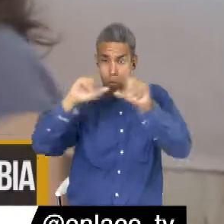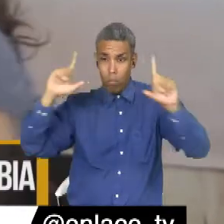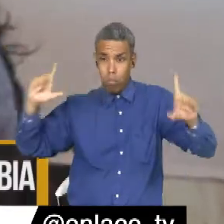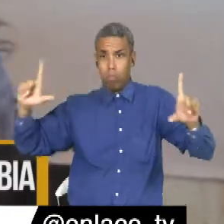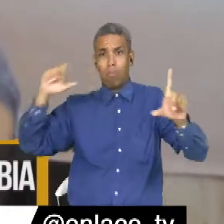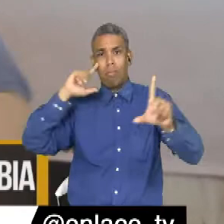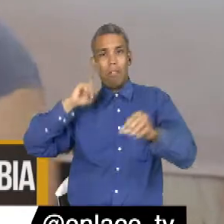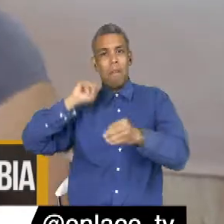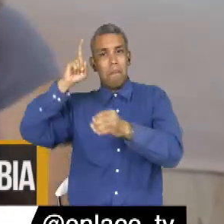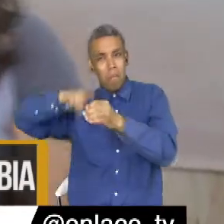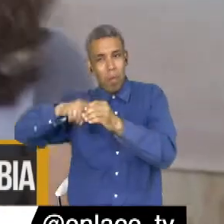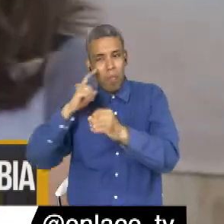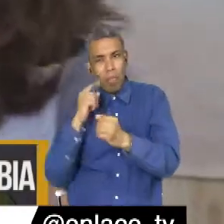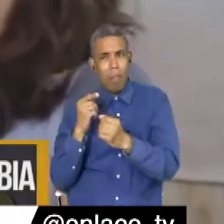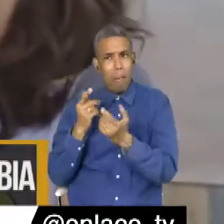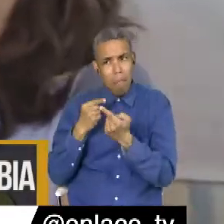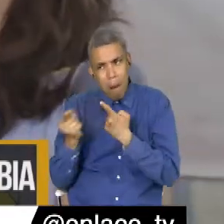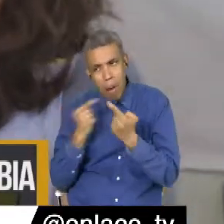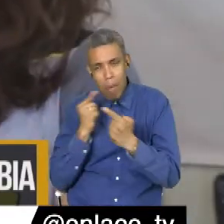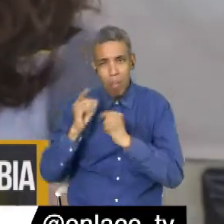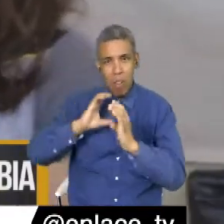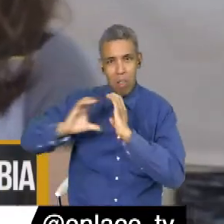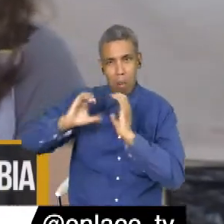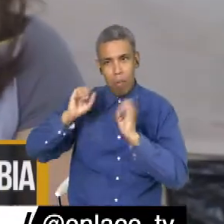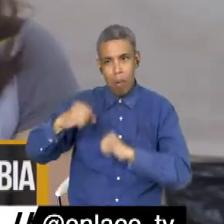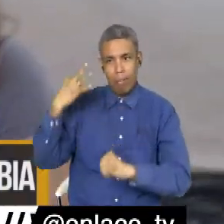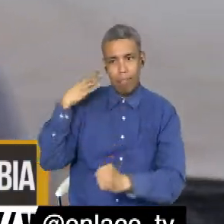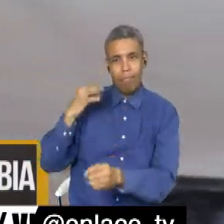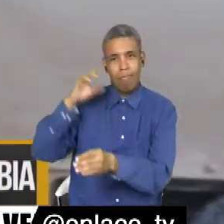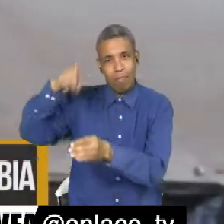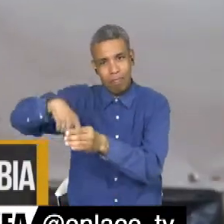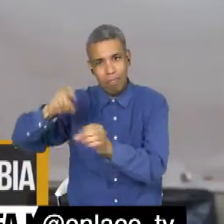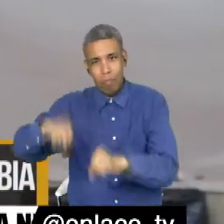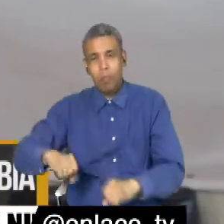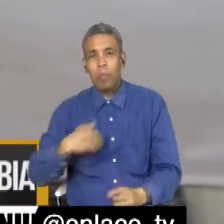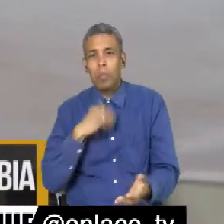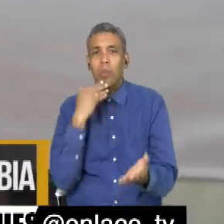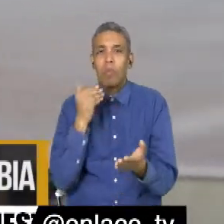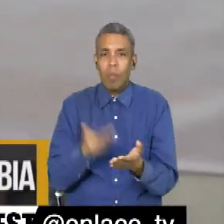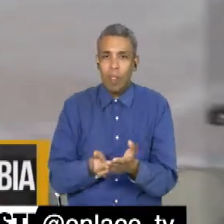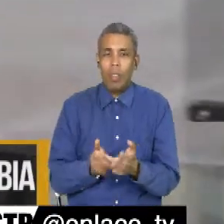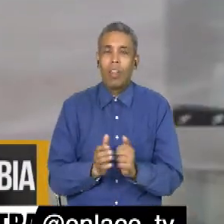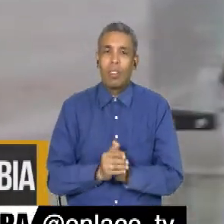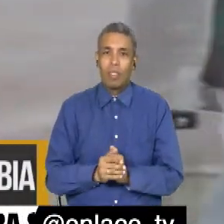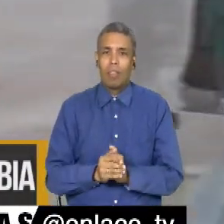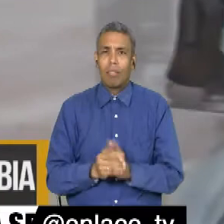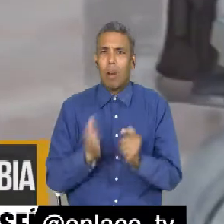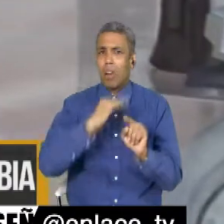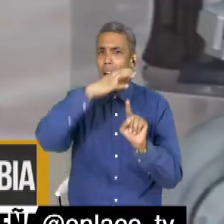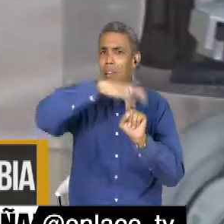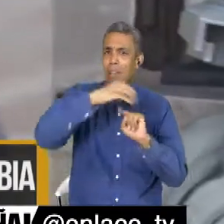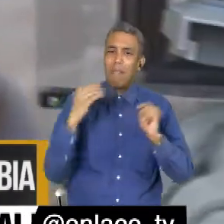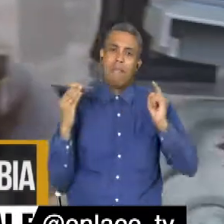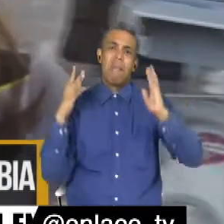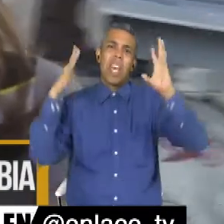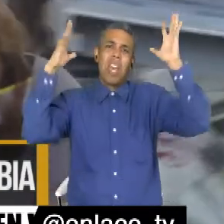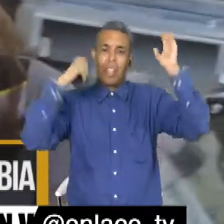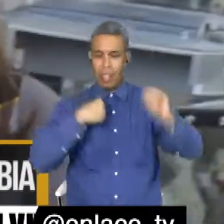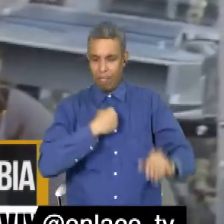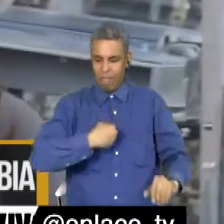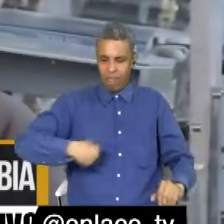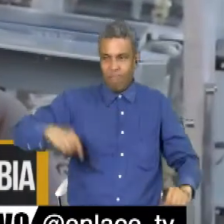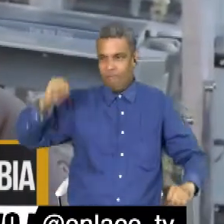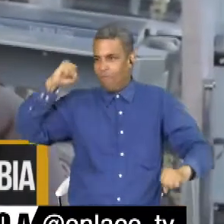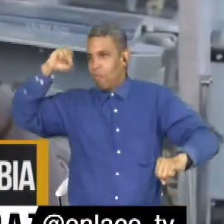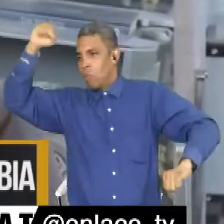Barranca Bermeja. Claro que sí, y espero que así sea. Muchísimas gracias. Sigan disfrutando la Comic Con tanto como yo y por supuesto como todas las personas que llegan